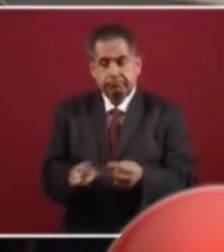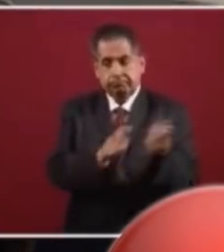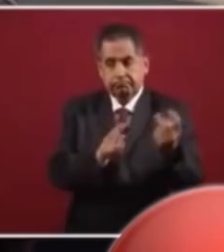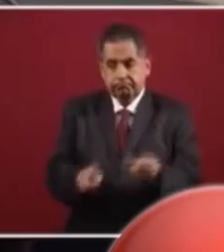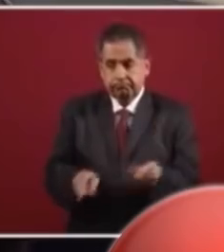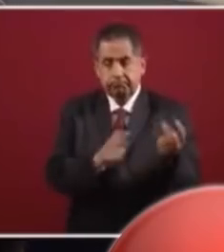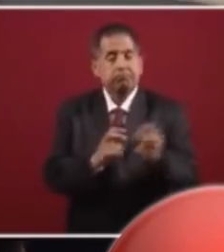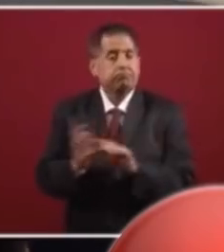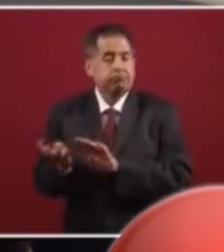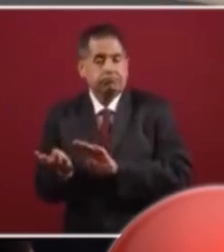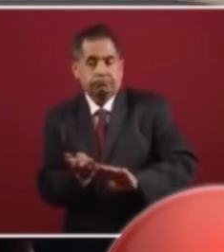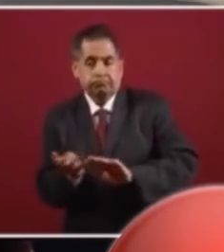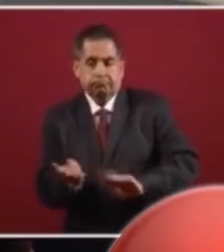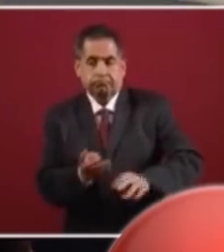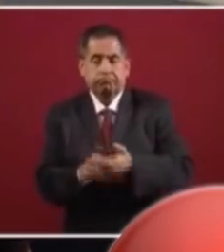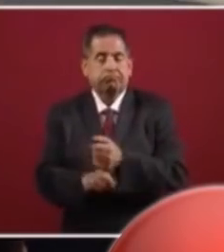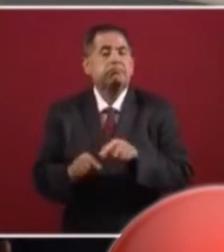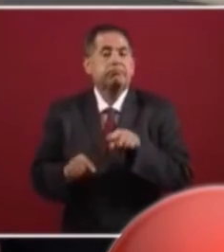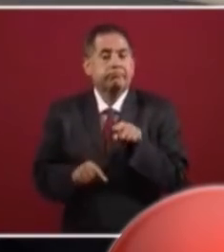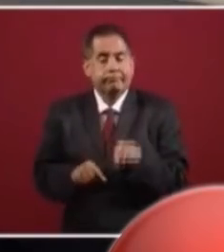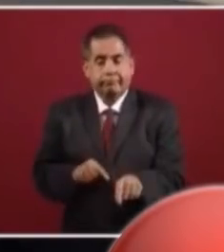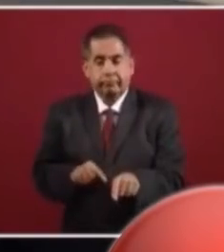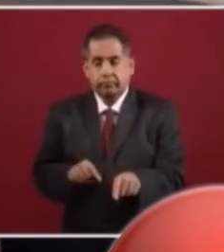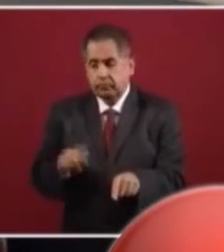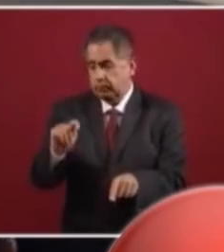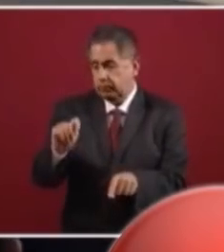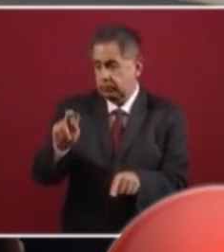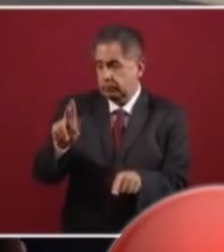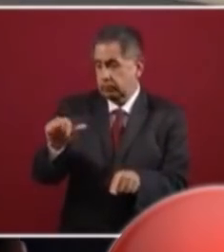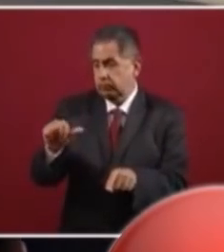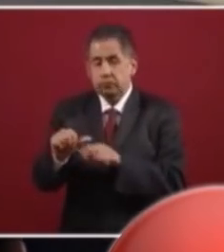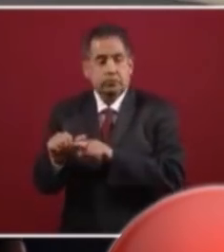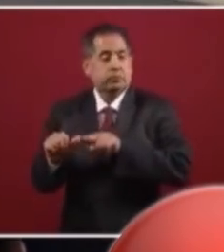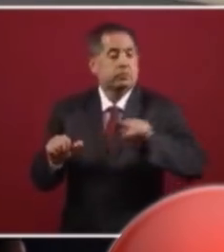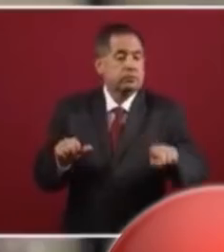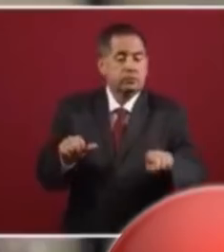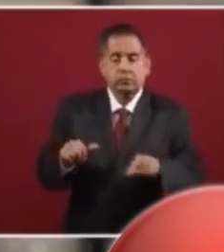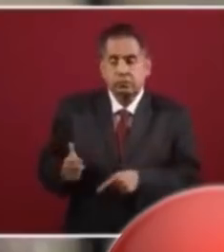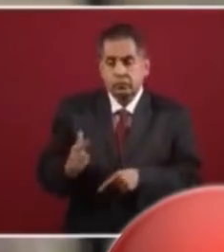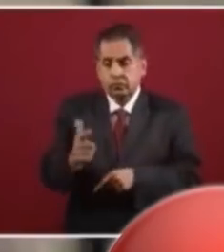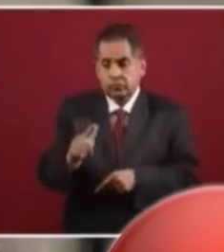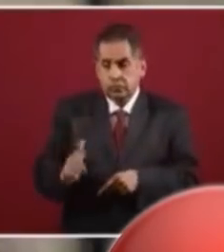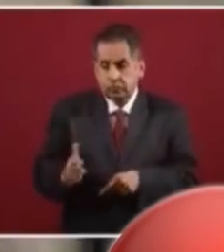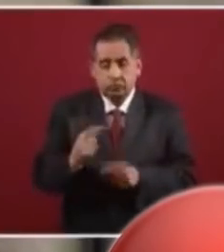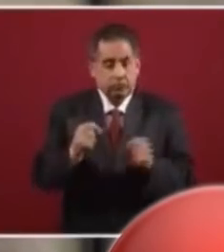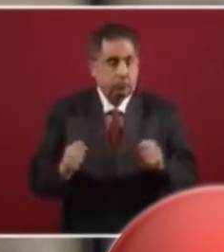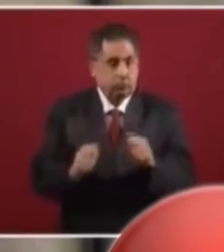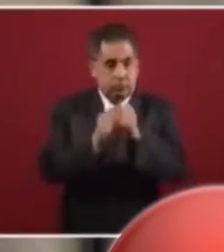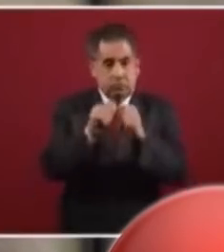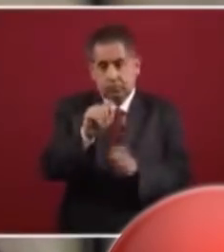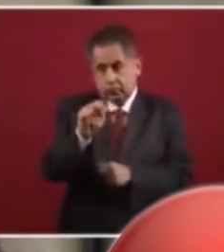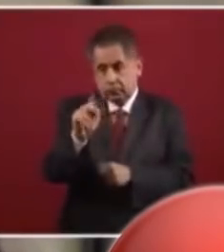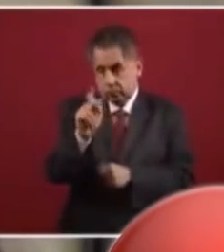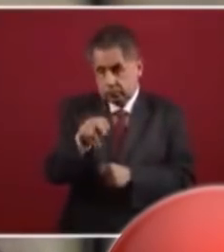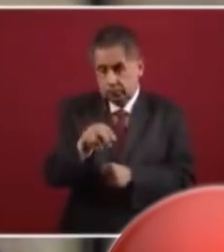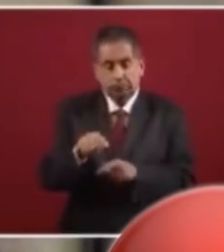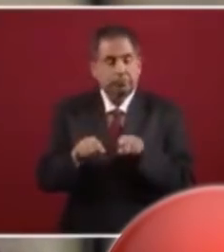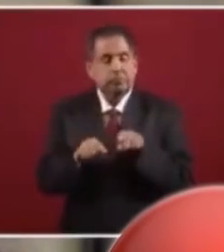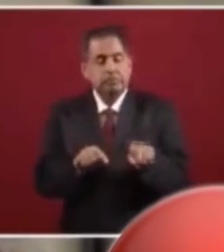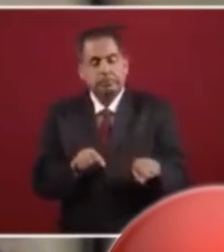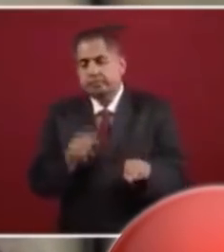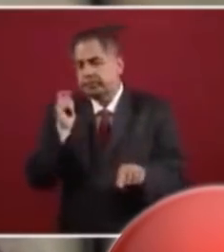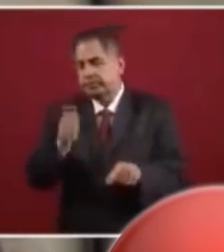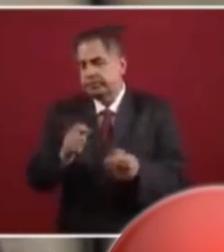combustible de tula a guanajuato a tuxpan entre entre otros y que